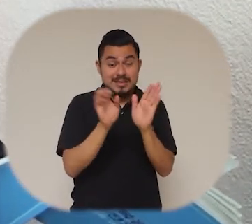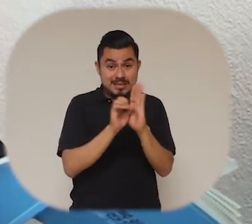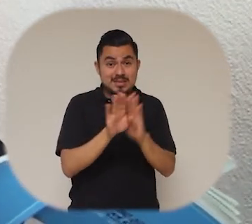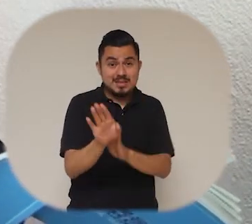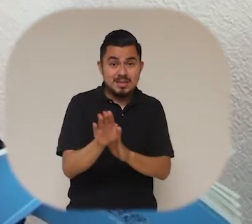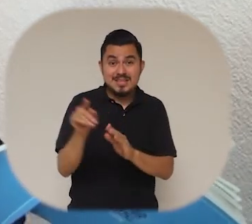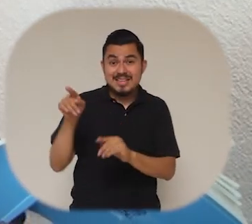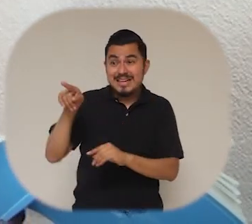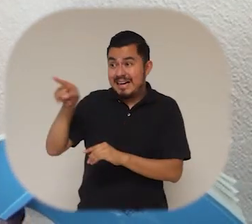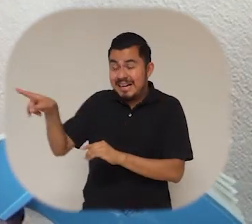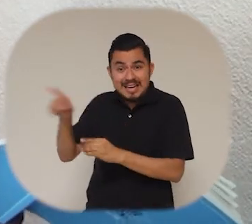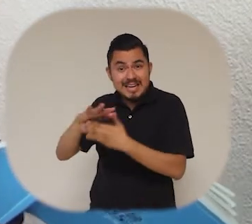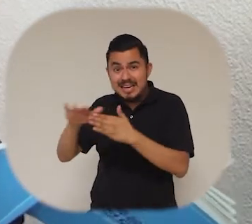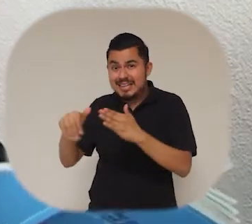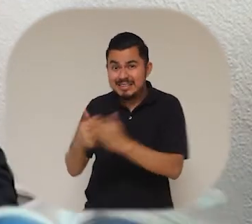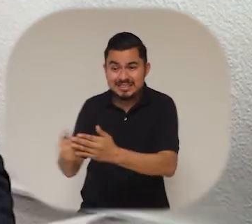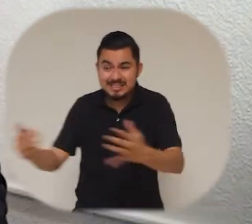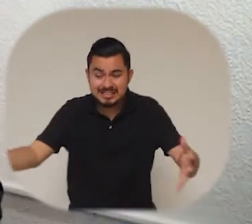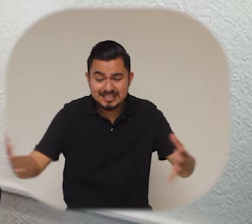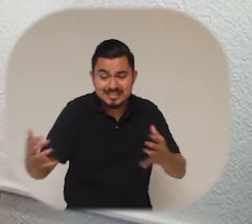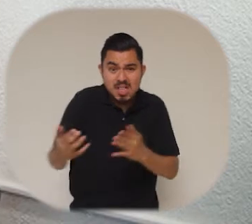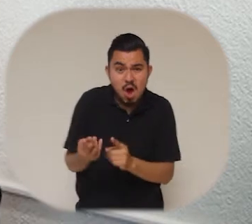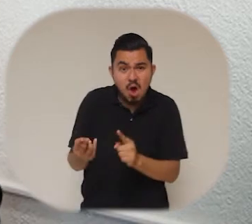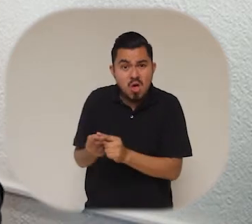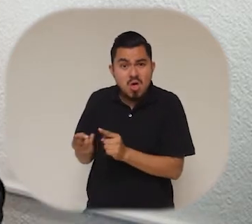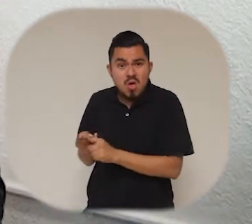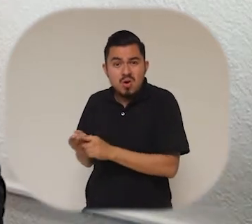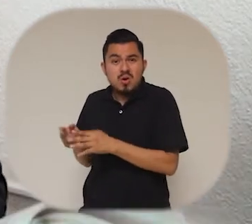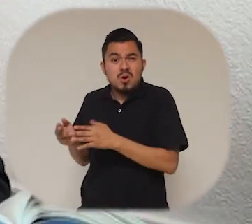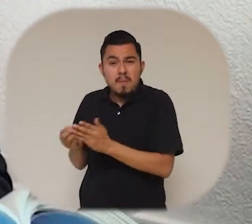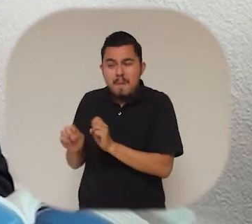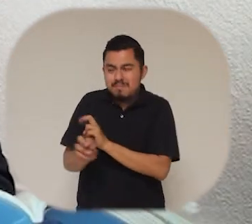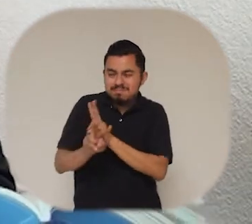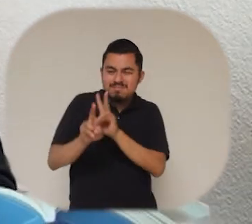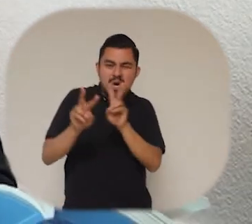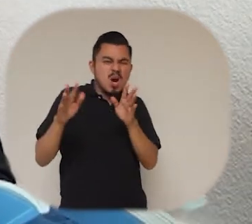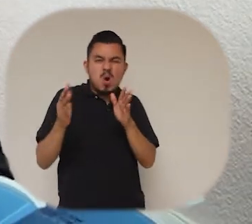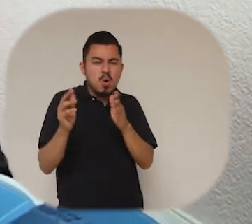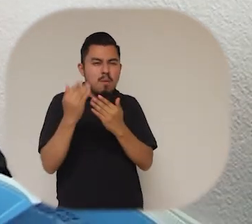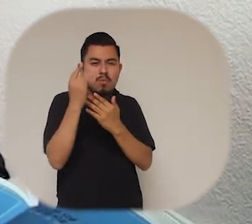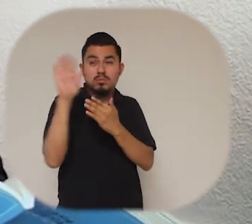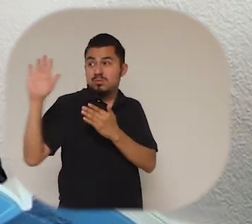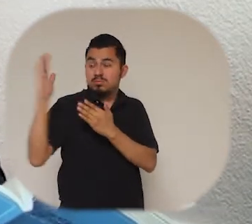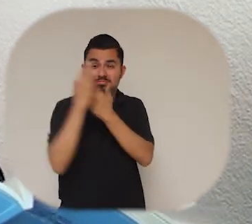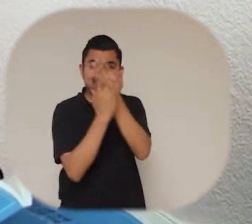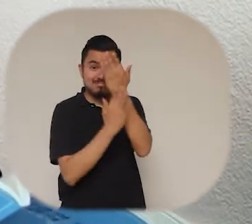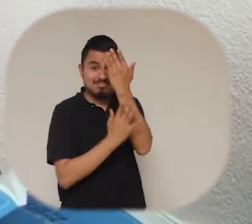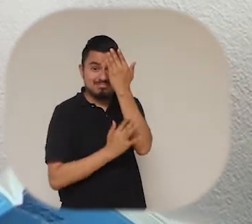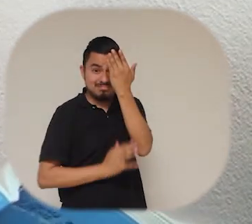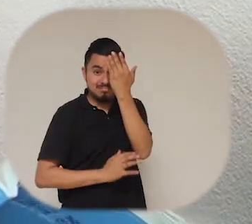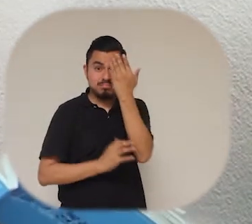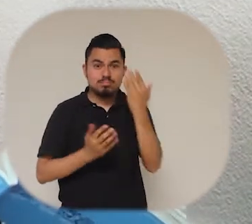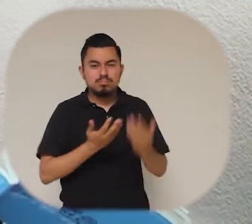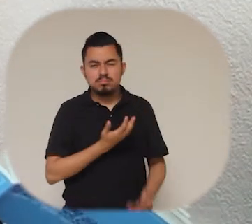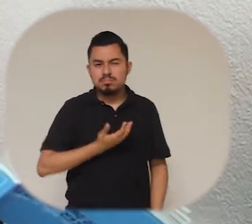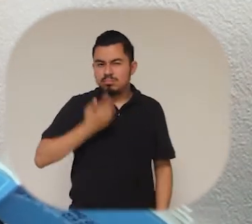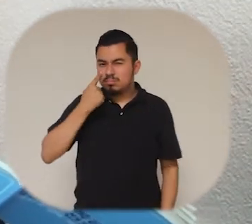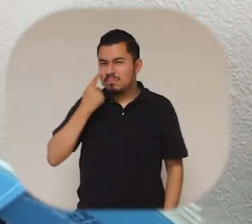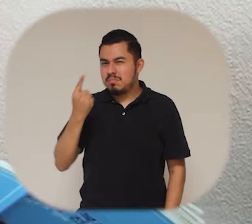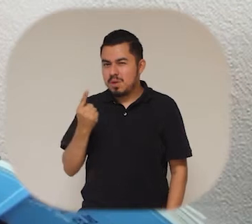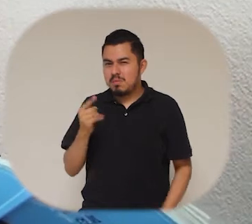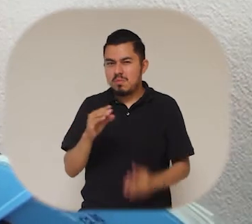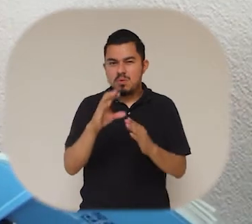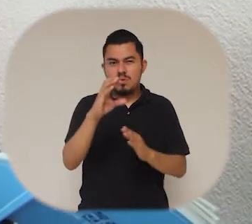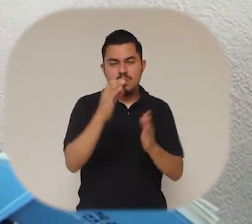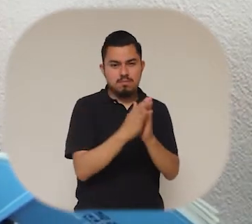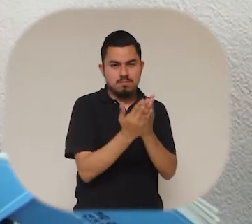tierra como las que están en los cielos, haciendo la paz mediante la sangre de su cruz. Y si nosotros vemos en Colosenses